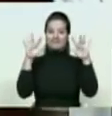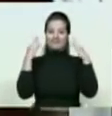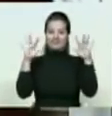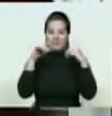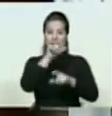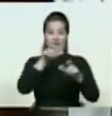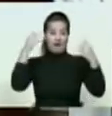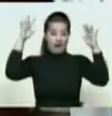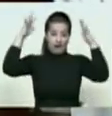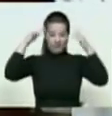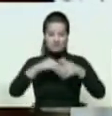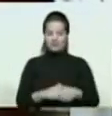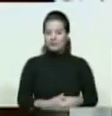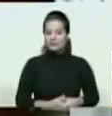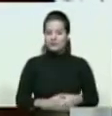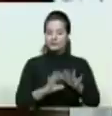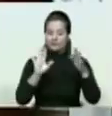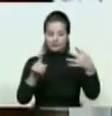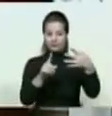Por último,